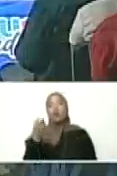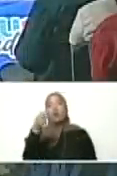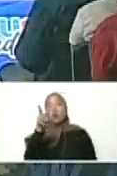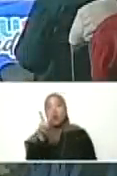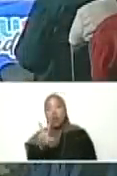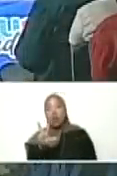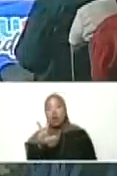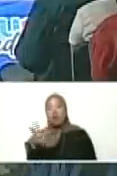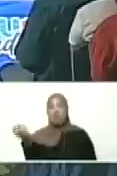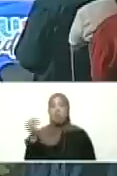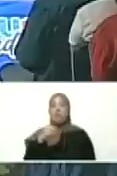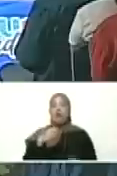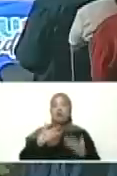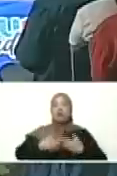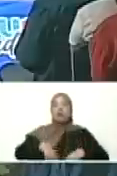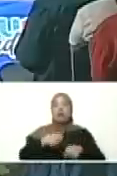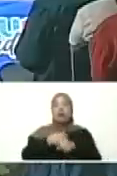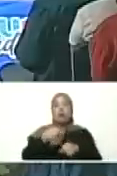antes,